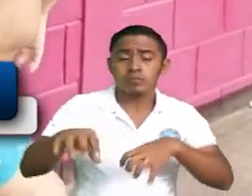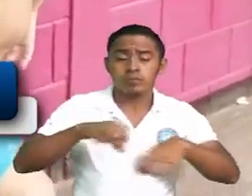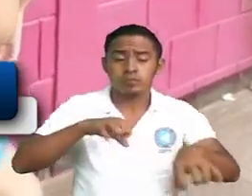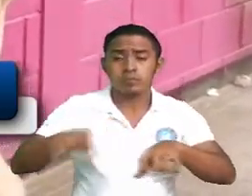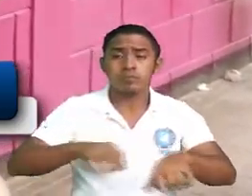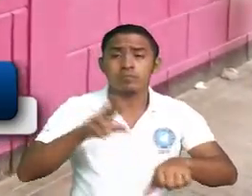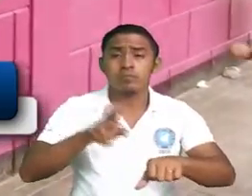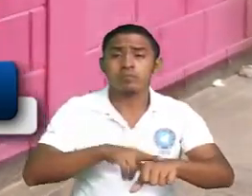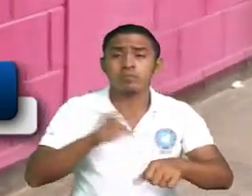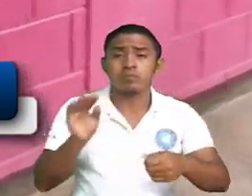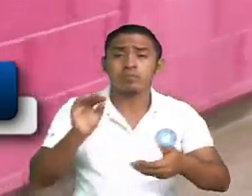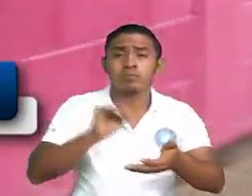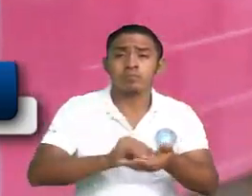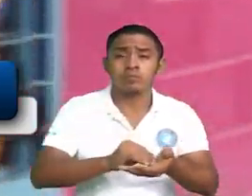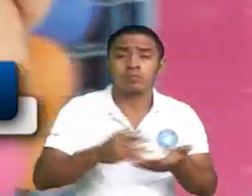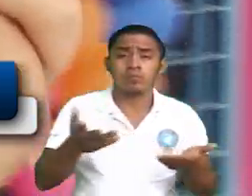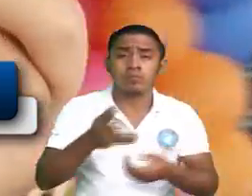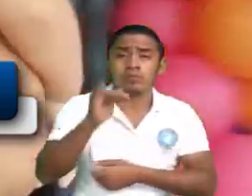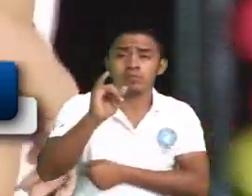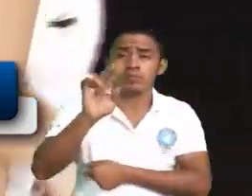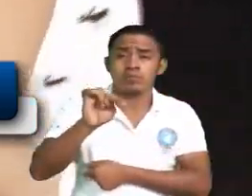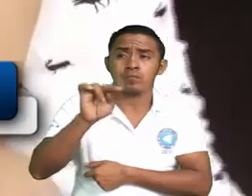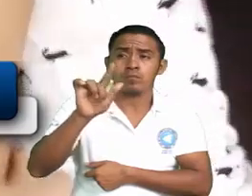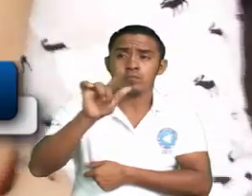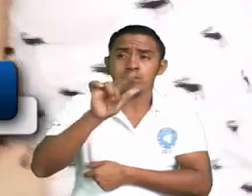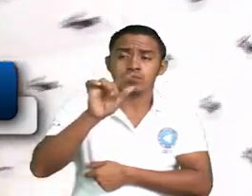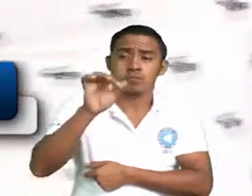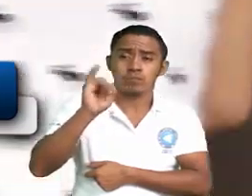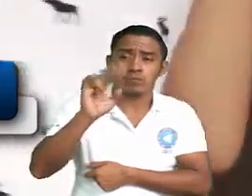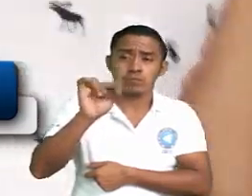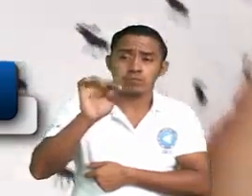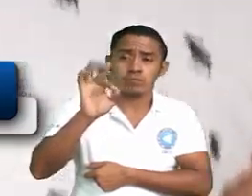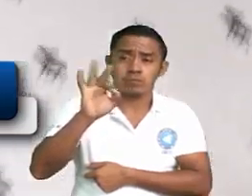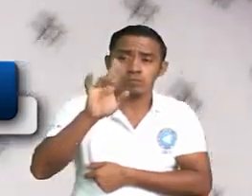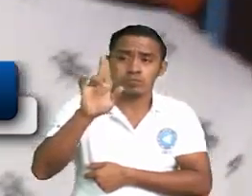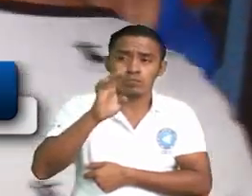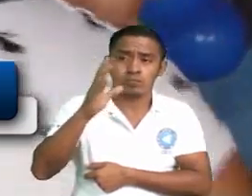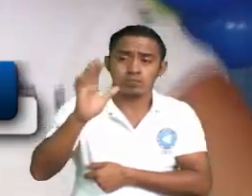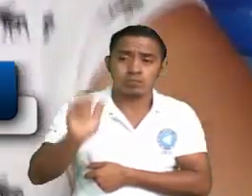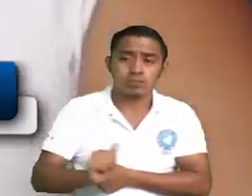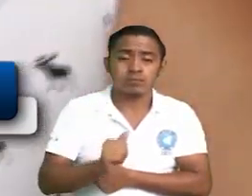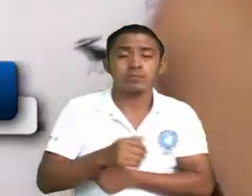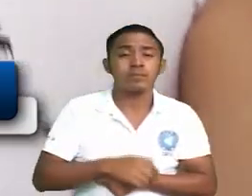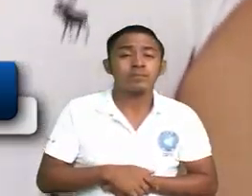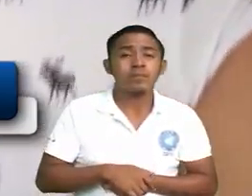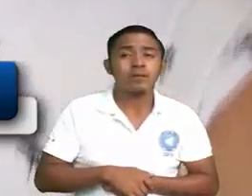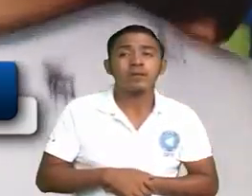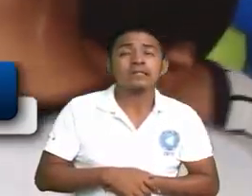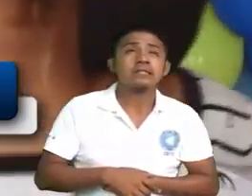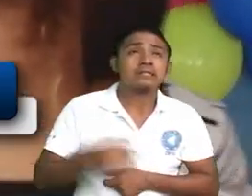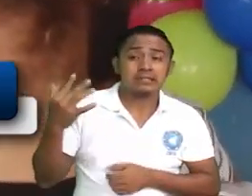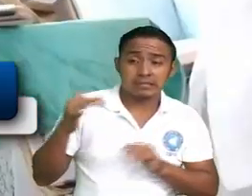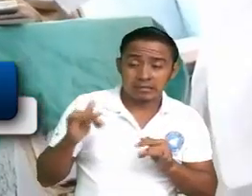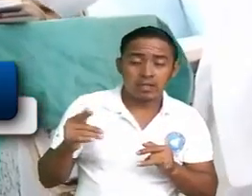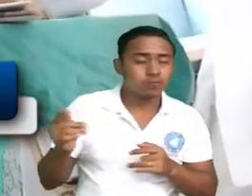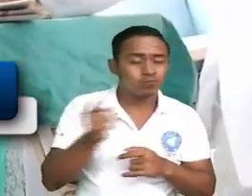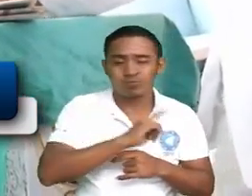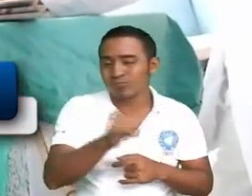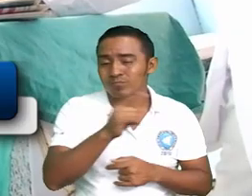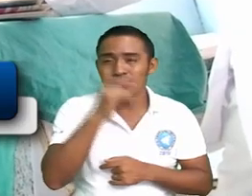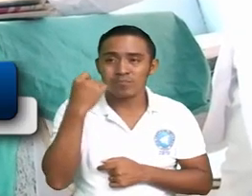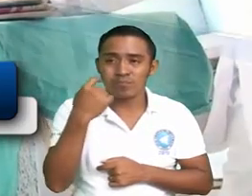también incluyeron la vacuna contra la influenza. No, la vacuna contra influenza todavía no la tenemos, ya está próxima a venir dentro de